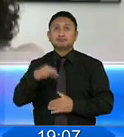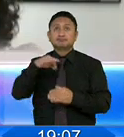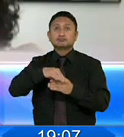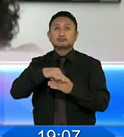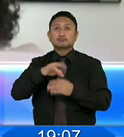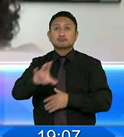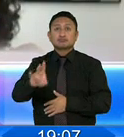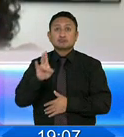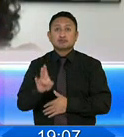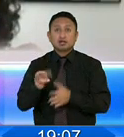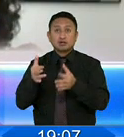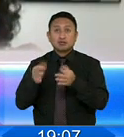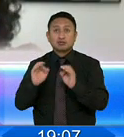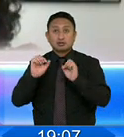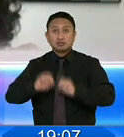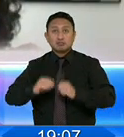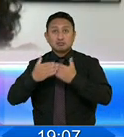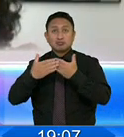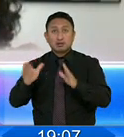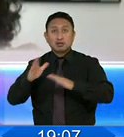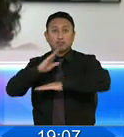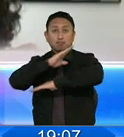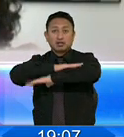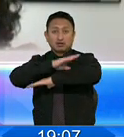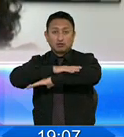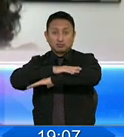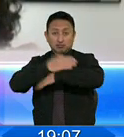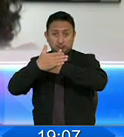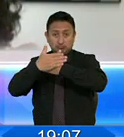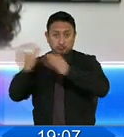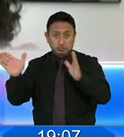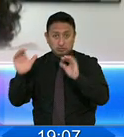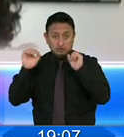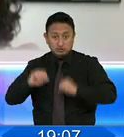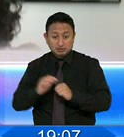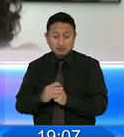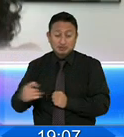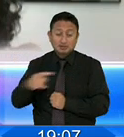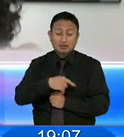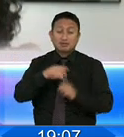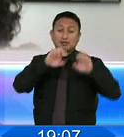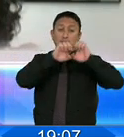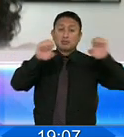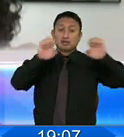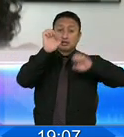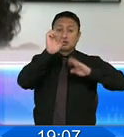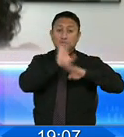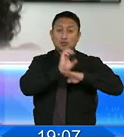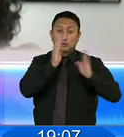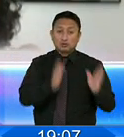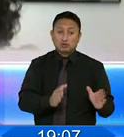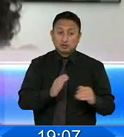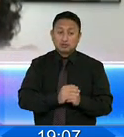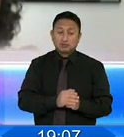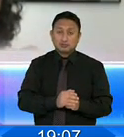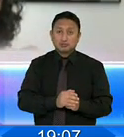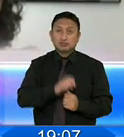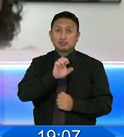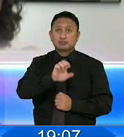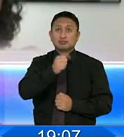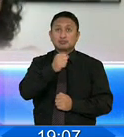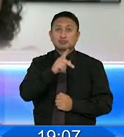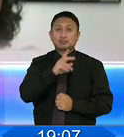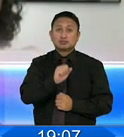estar abierta esta plataforma que ha sido desarrollada por la empresa ecuatoriana ESPE